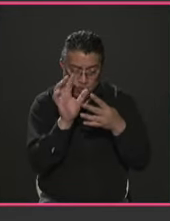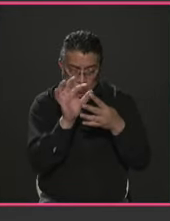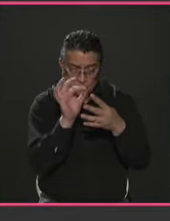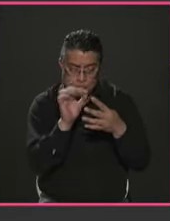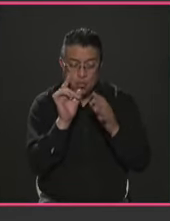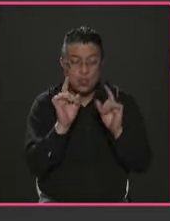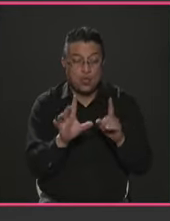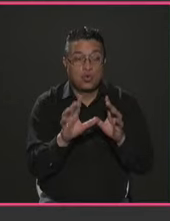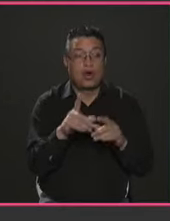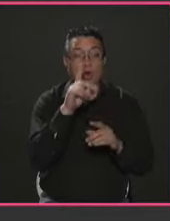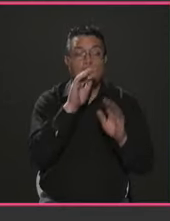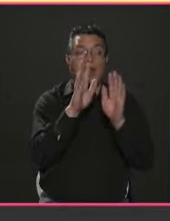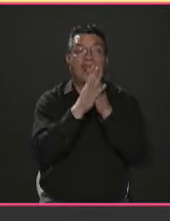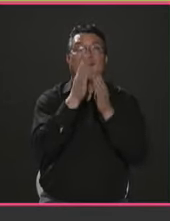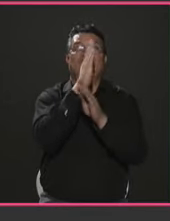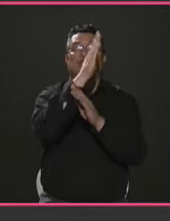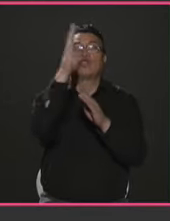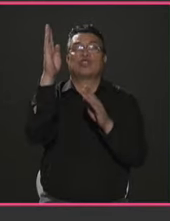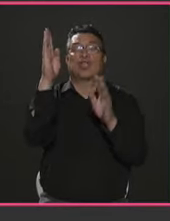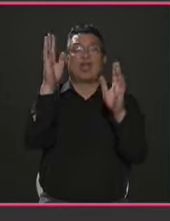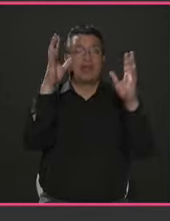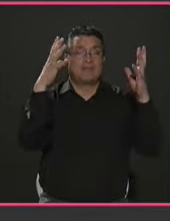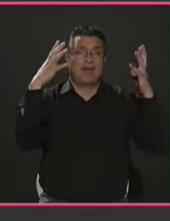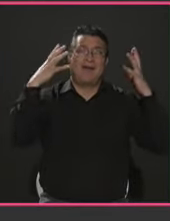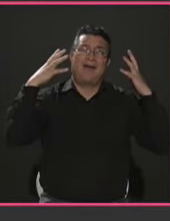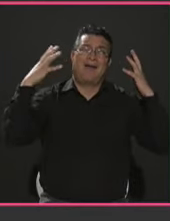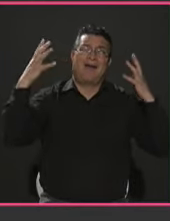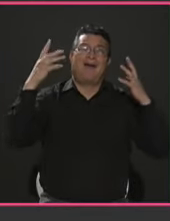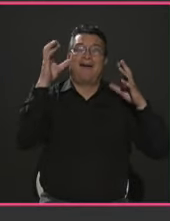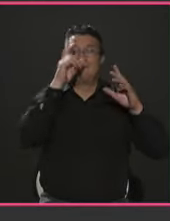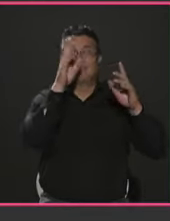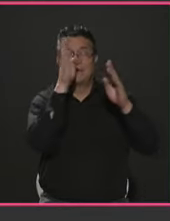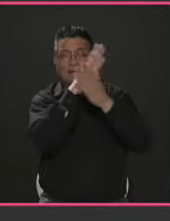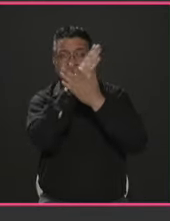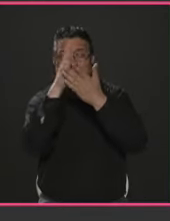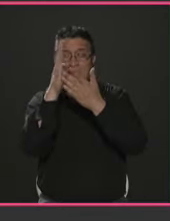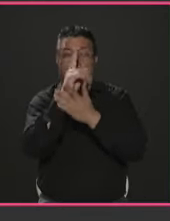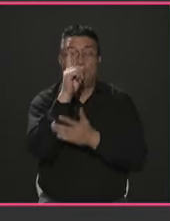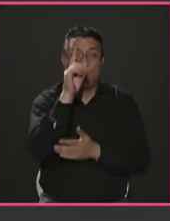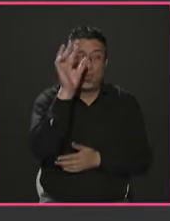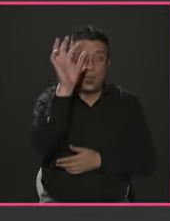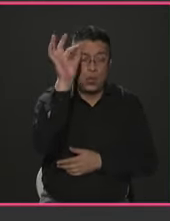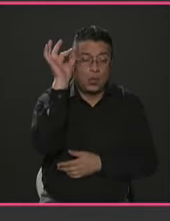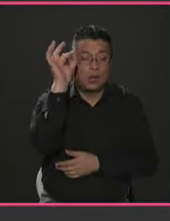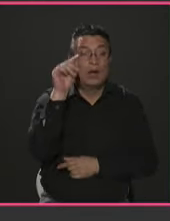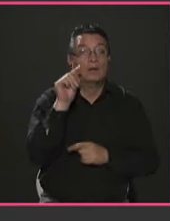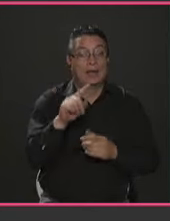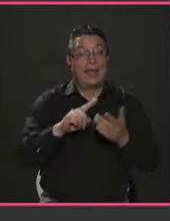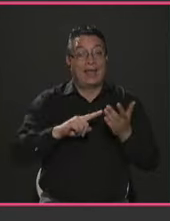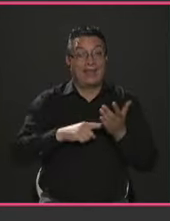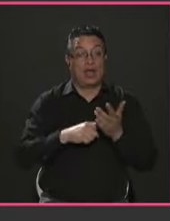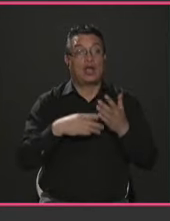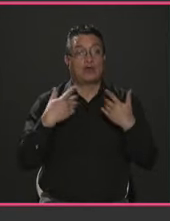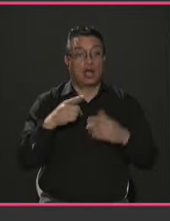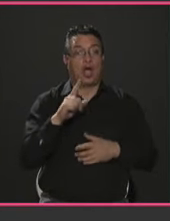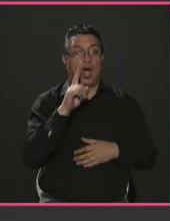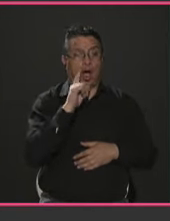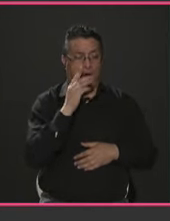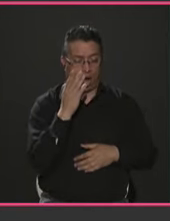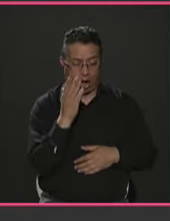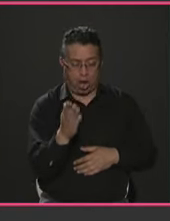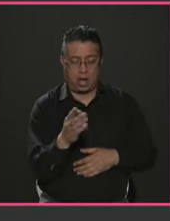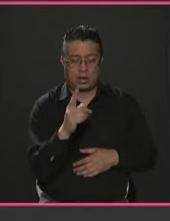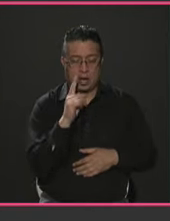poco como entrar en una biblioteca gigantesca y un solo libro pero sorprendentemente la tecnología para hacer esto ya